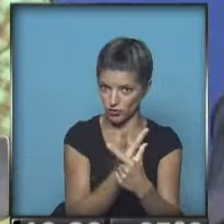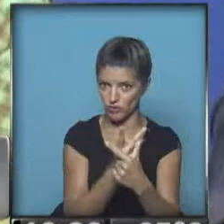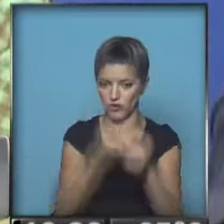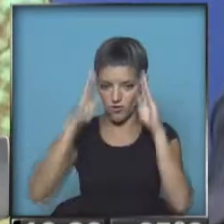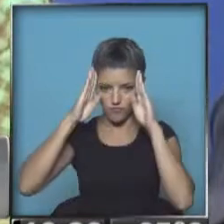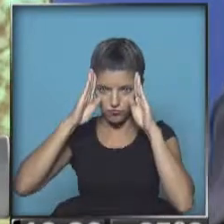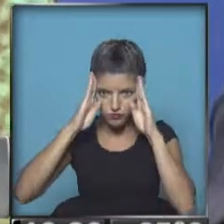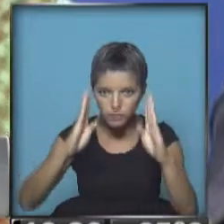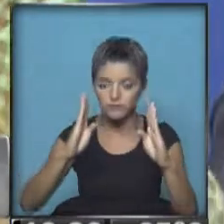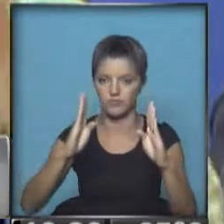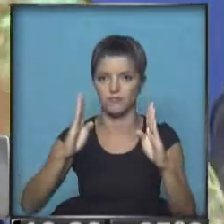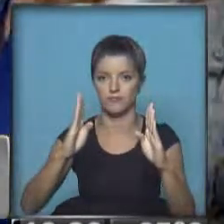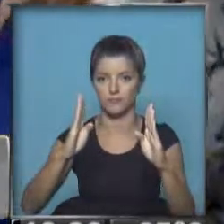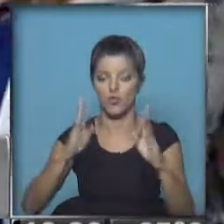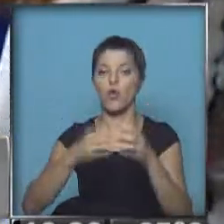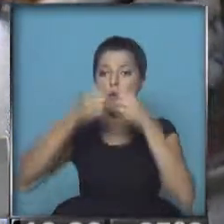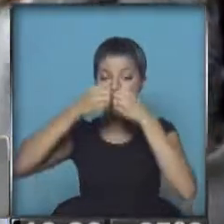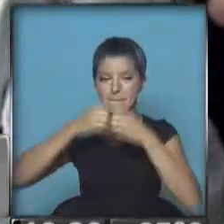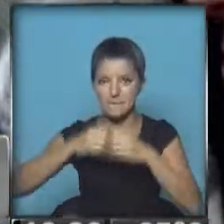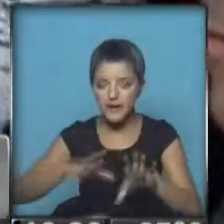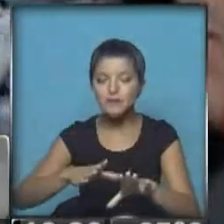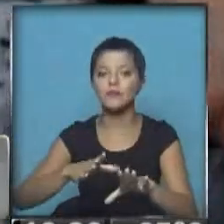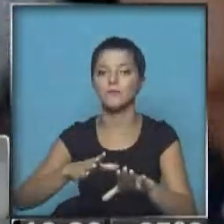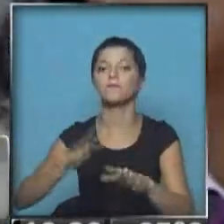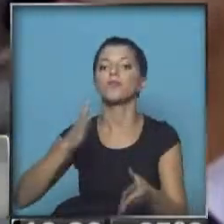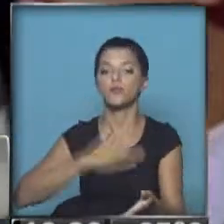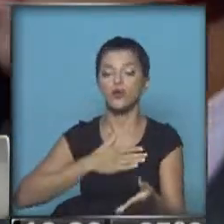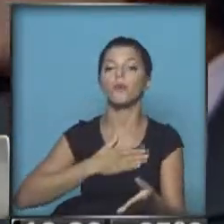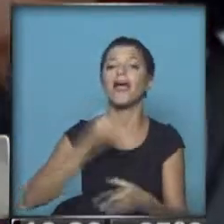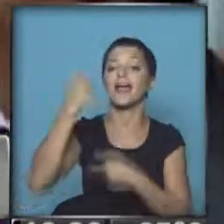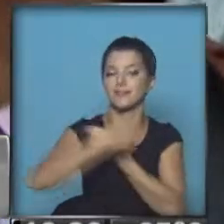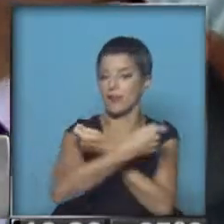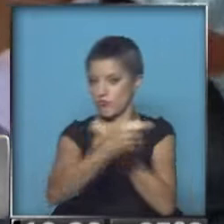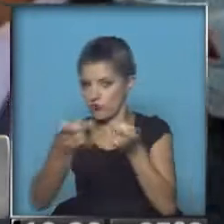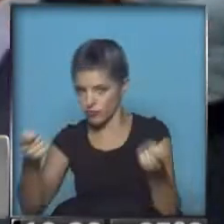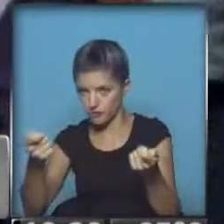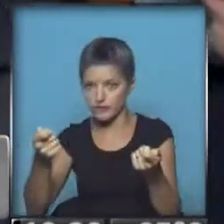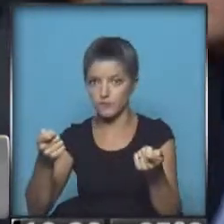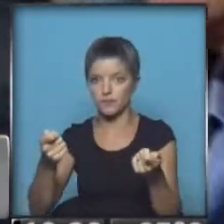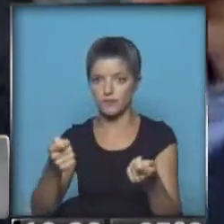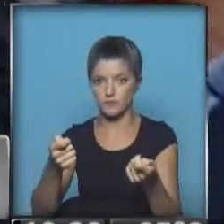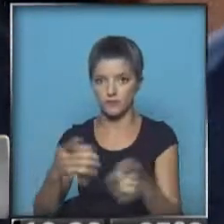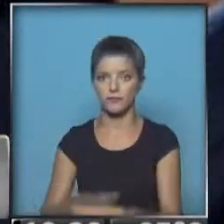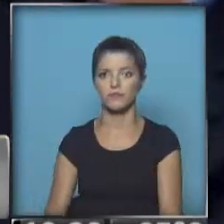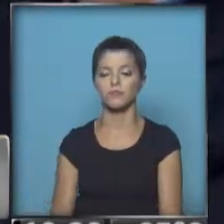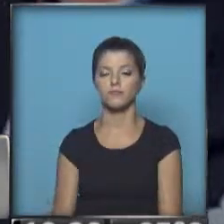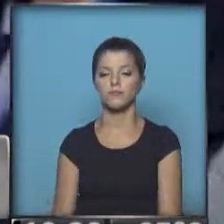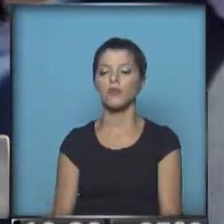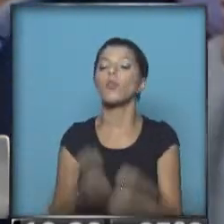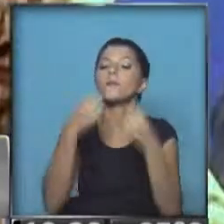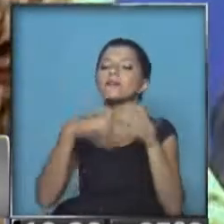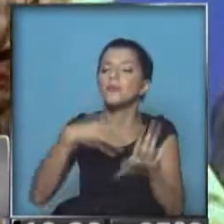marcha, cuando comenzamos con la redistribución del ingreso, cuando comenzamos